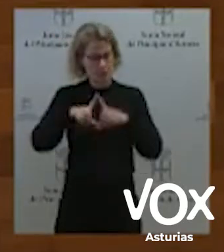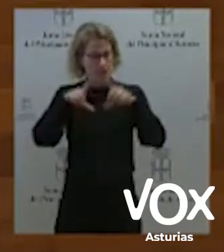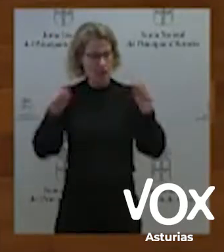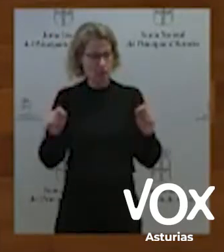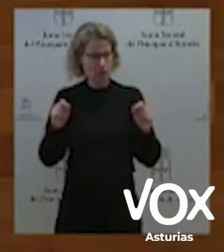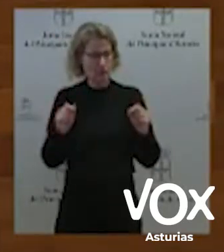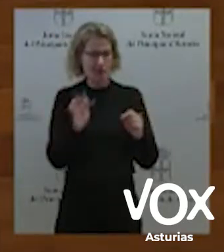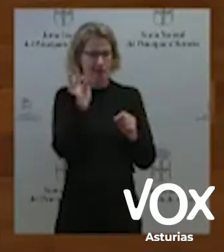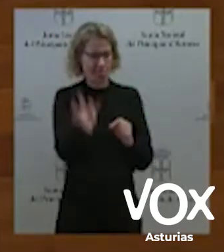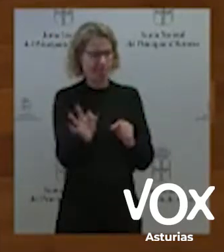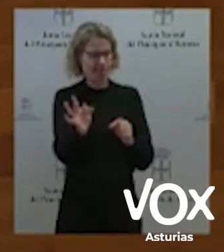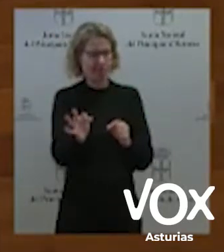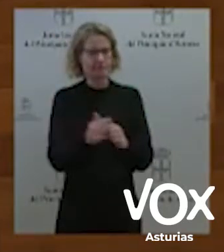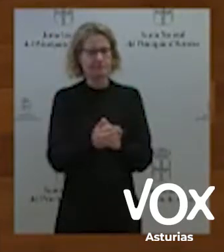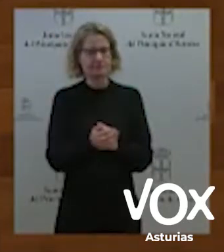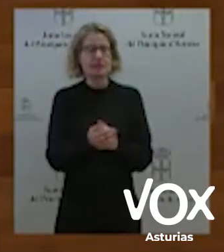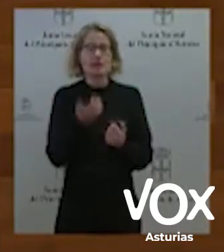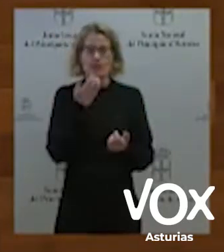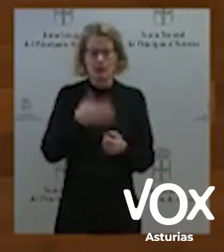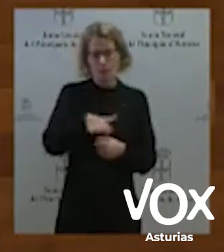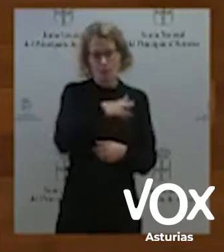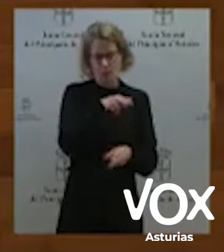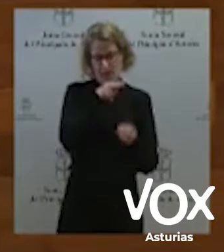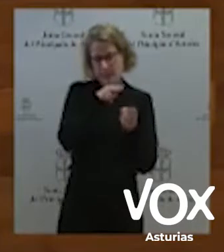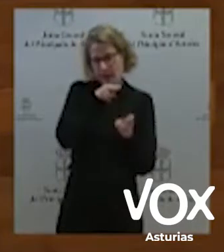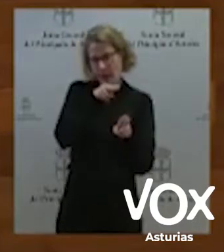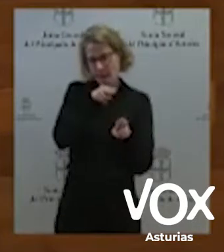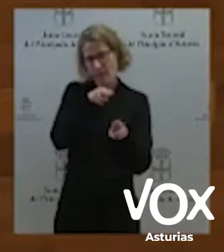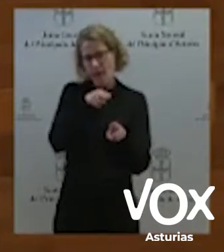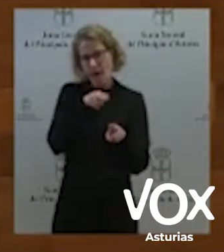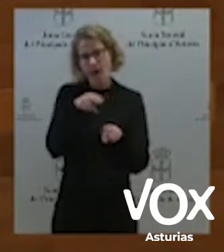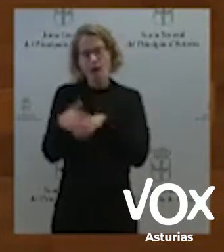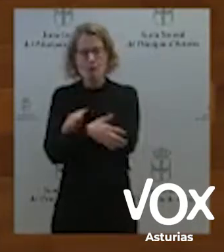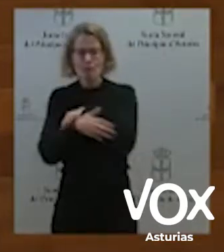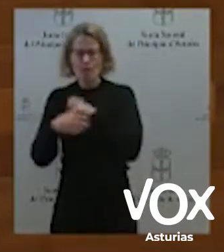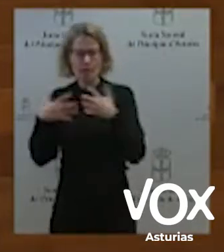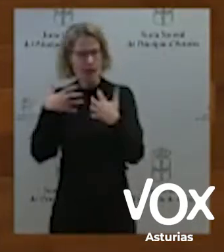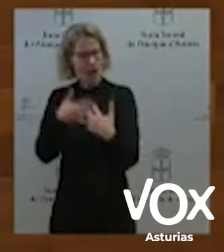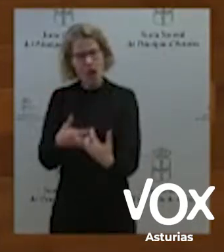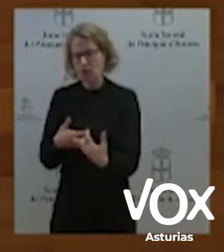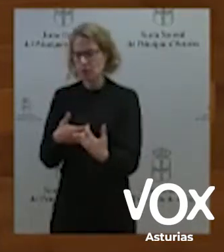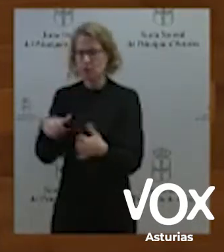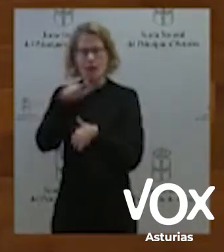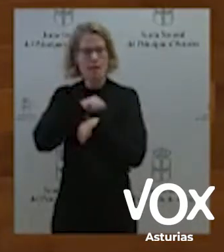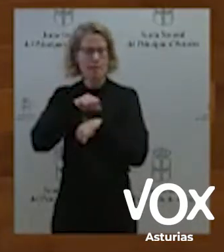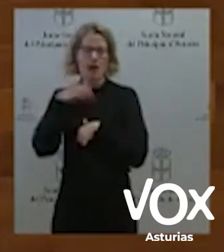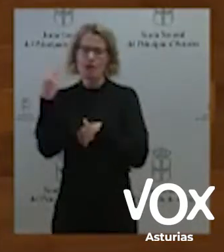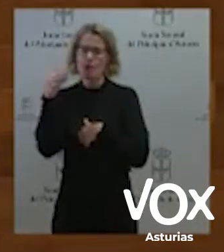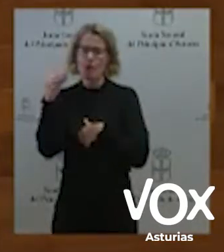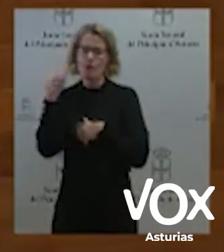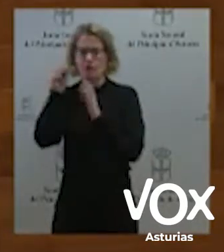de caza, la lucha contra la pobreza, el desempleo juvenil, listas de espera en sanidad o la exigencia de la transparencia en los